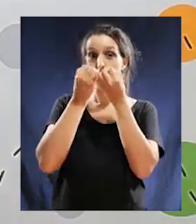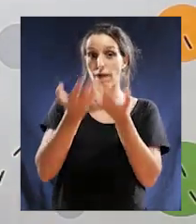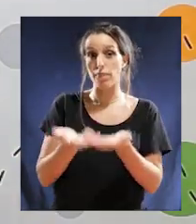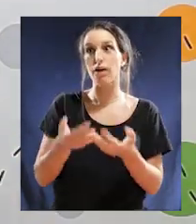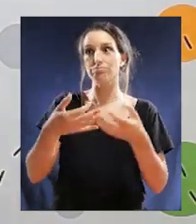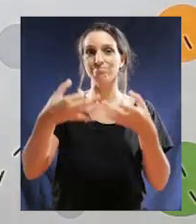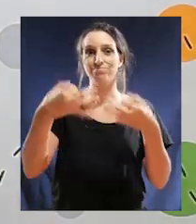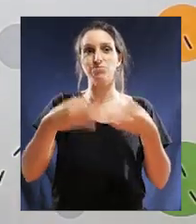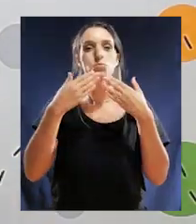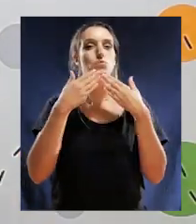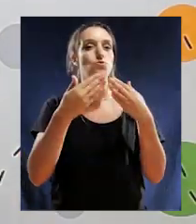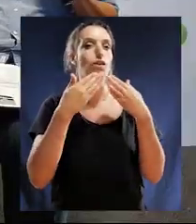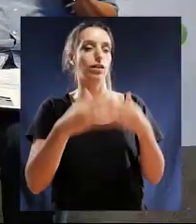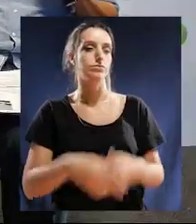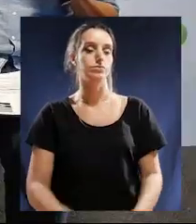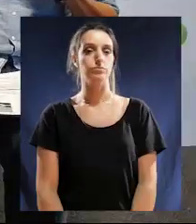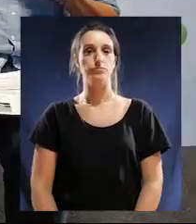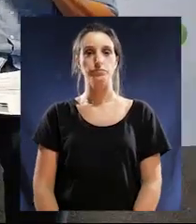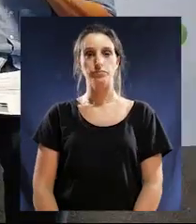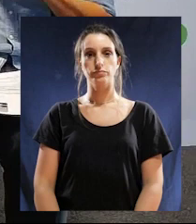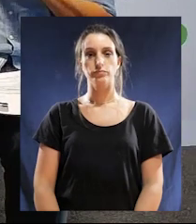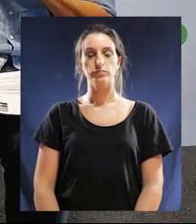muchas gracias